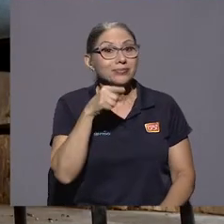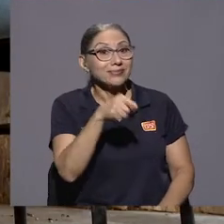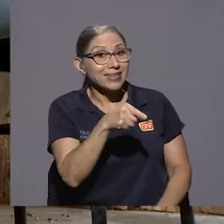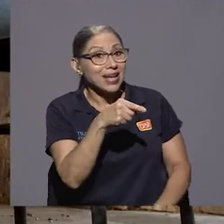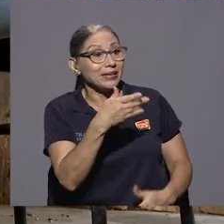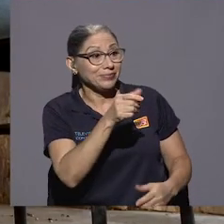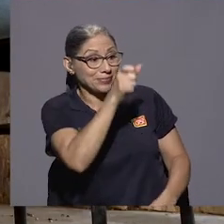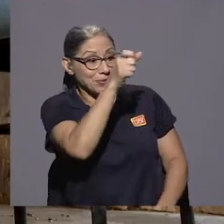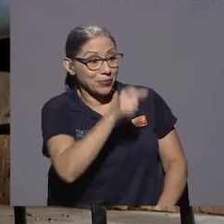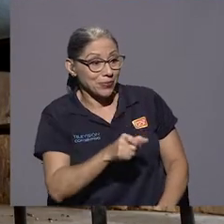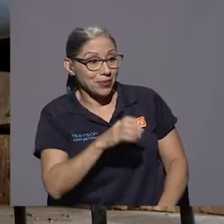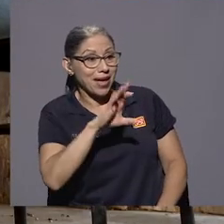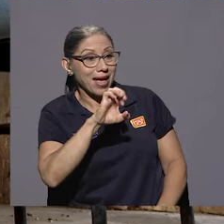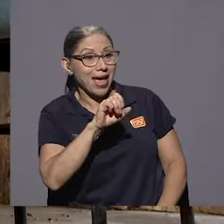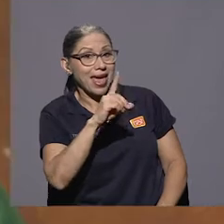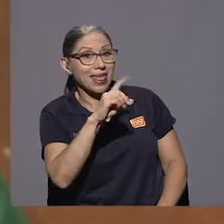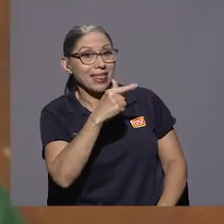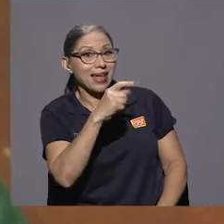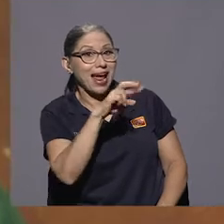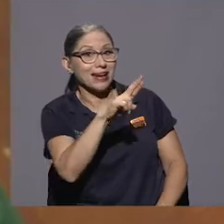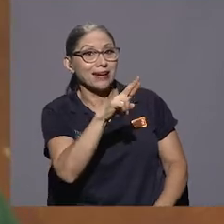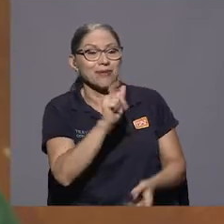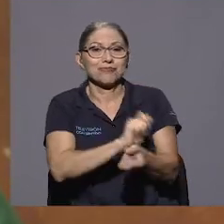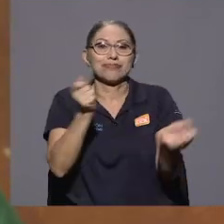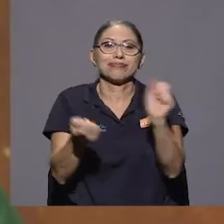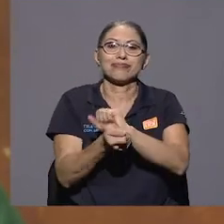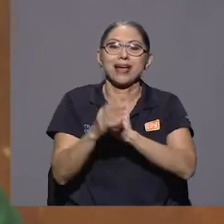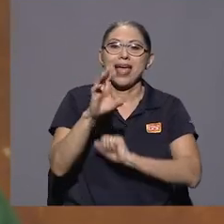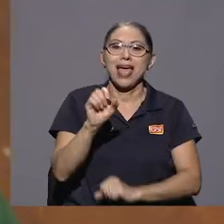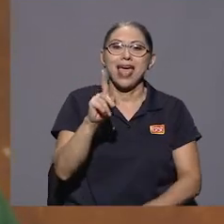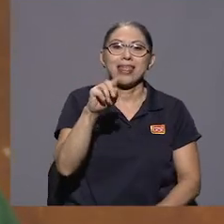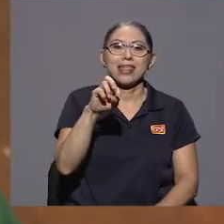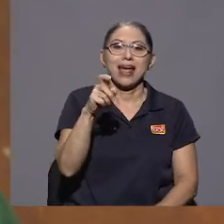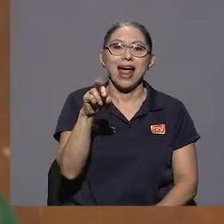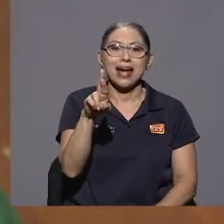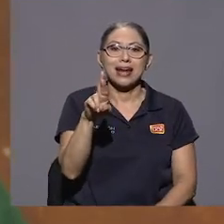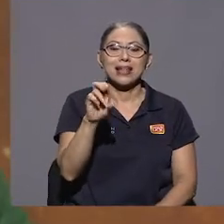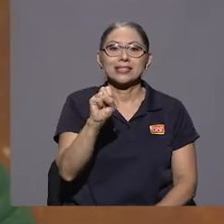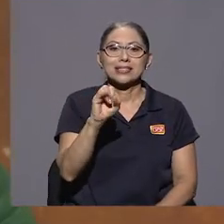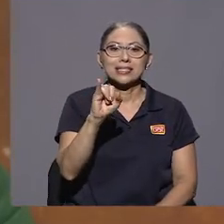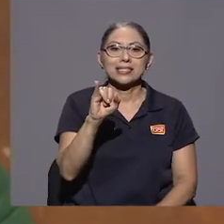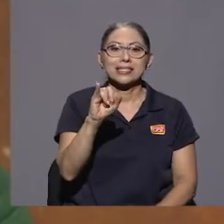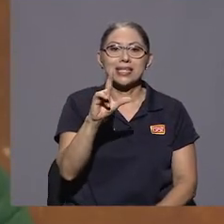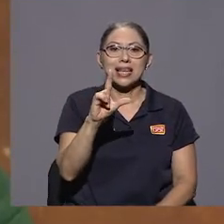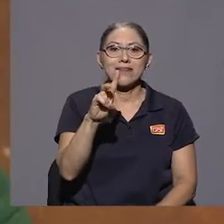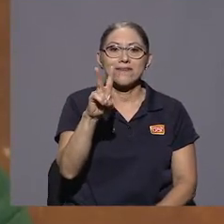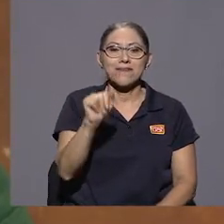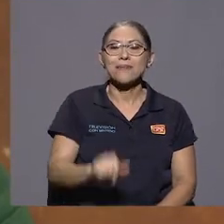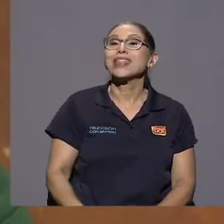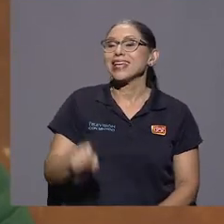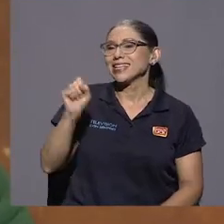De pasar de ser Edgar a ser Edgar Silva. Yo comencé a trabajar en el canal, en Teletica,